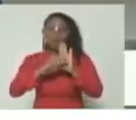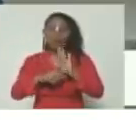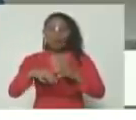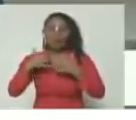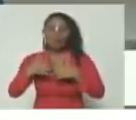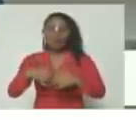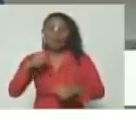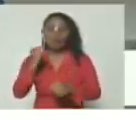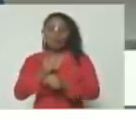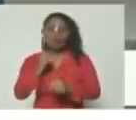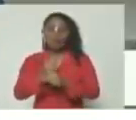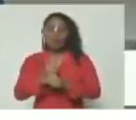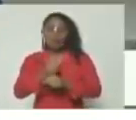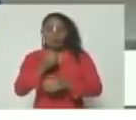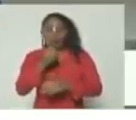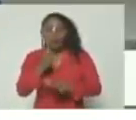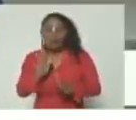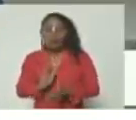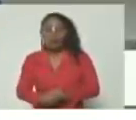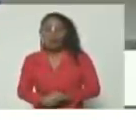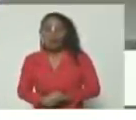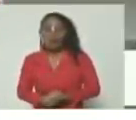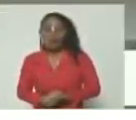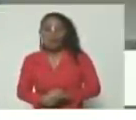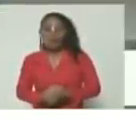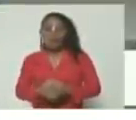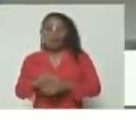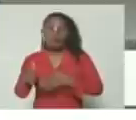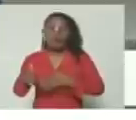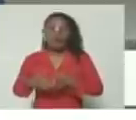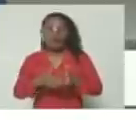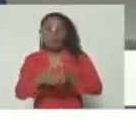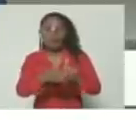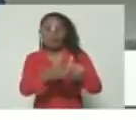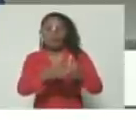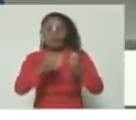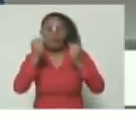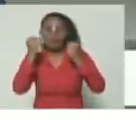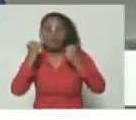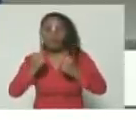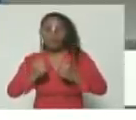bueno, una vía cruci, pues, una vía cruci,